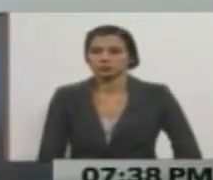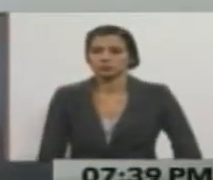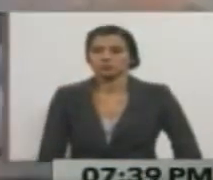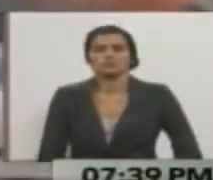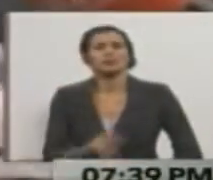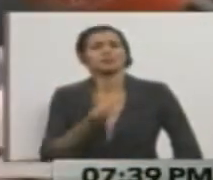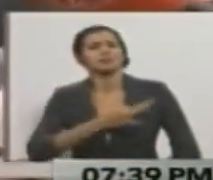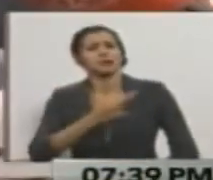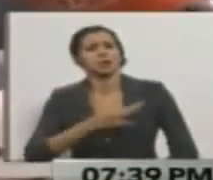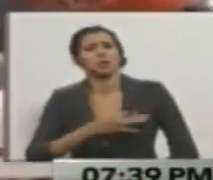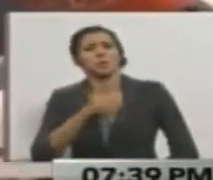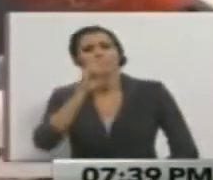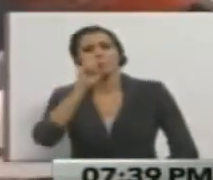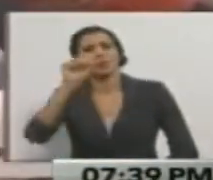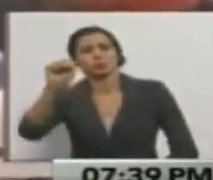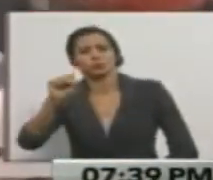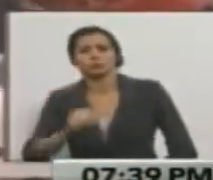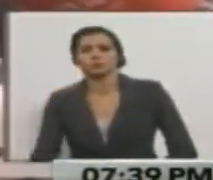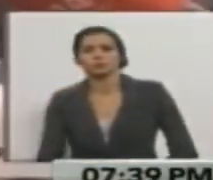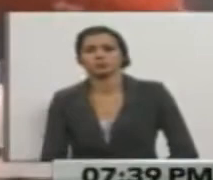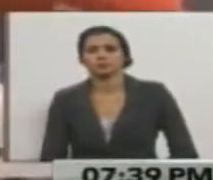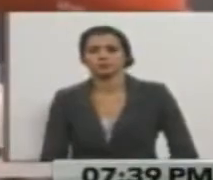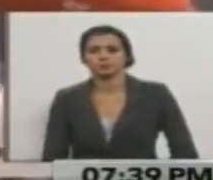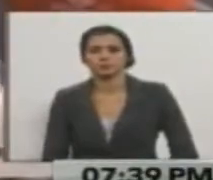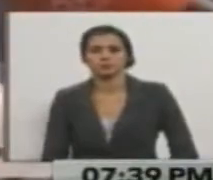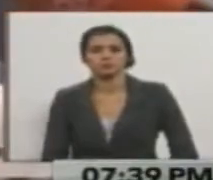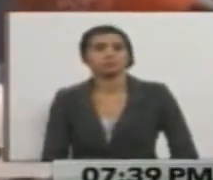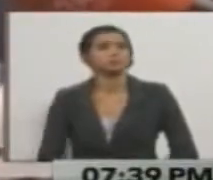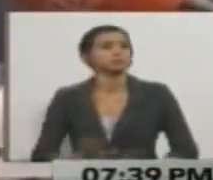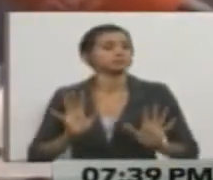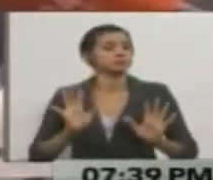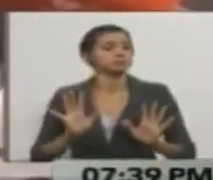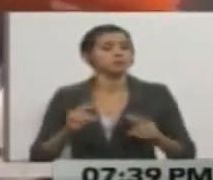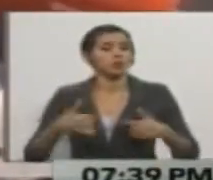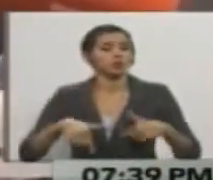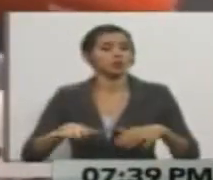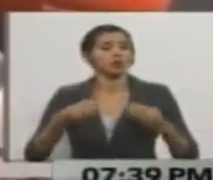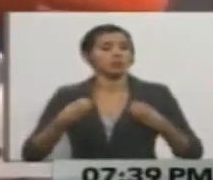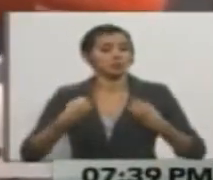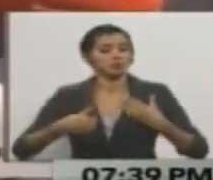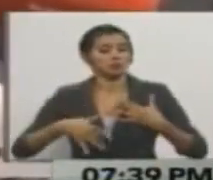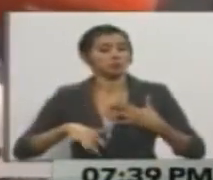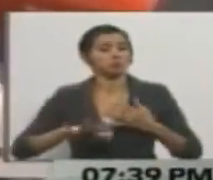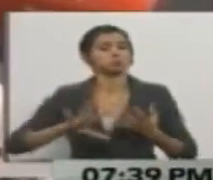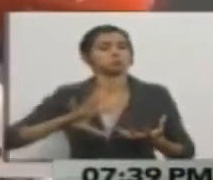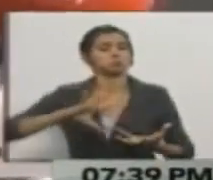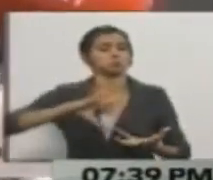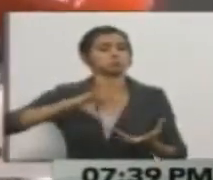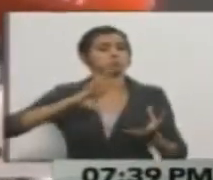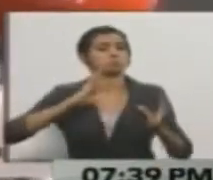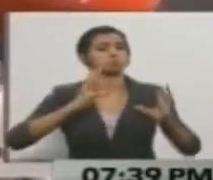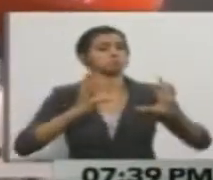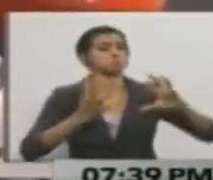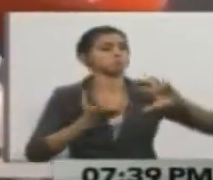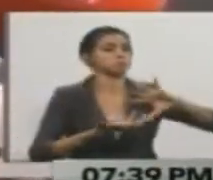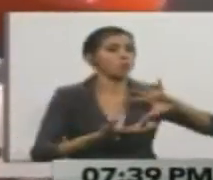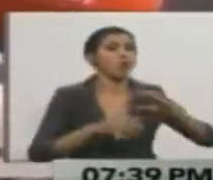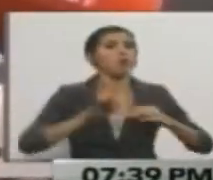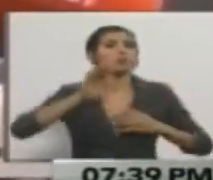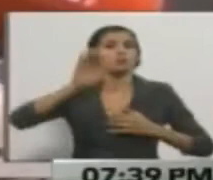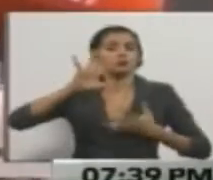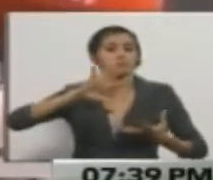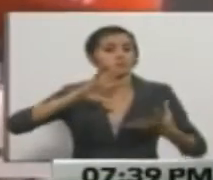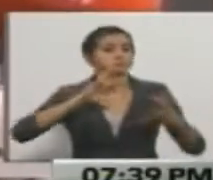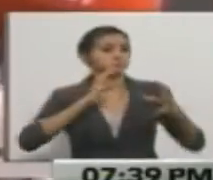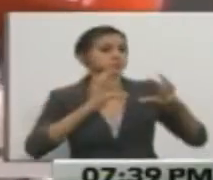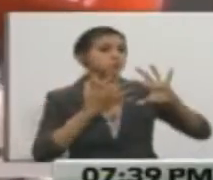Señor Maduro, la vida da mucha vuelta. Ojalá que en un futuro cercano o